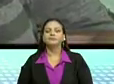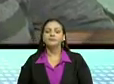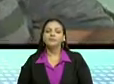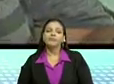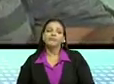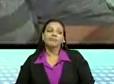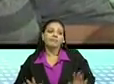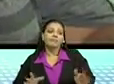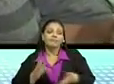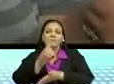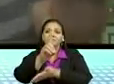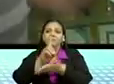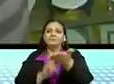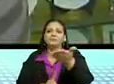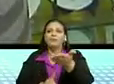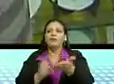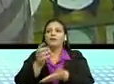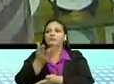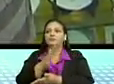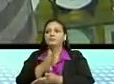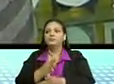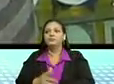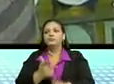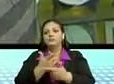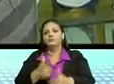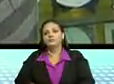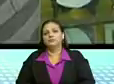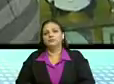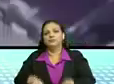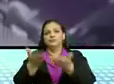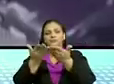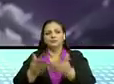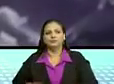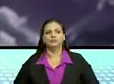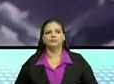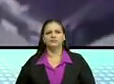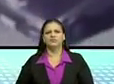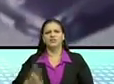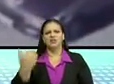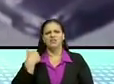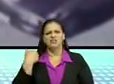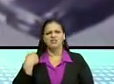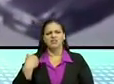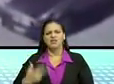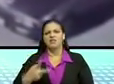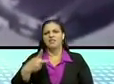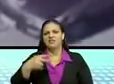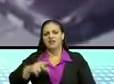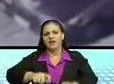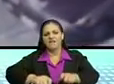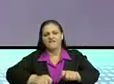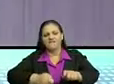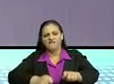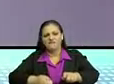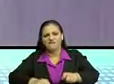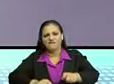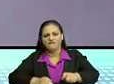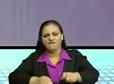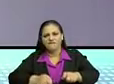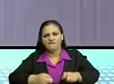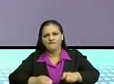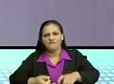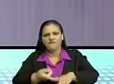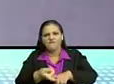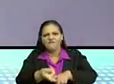las... Ahí encontraron una maleta de tantas armas para abrir carro. Unas tijeras, unos punzones para abrir unos